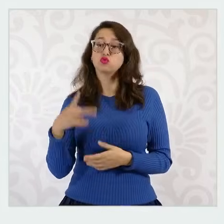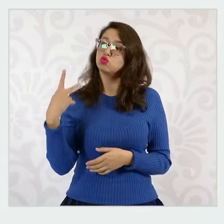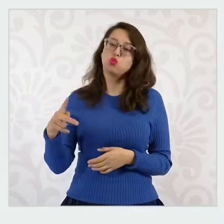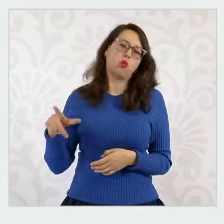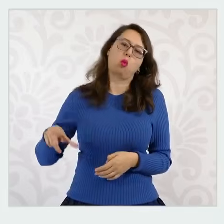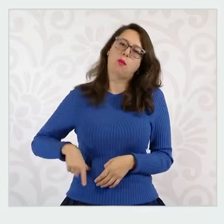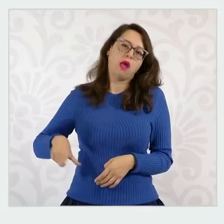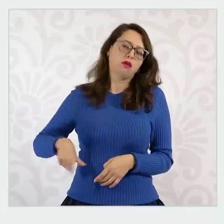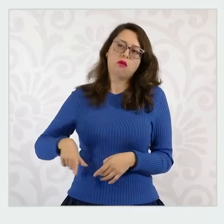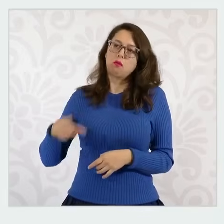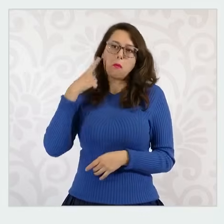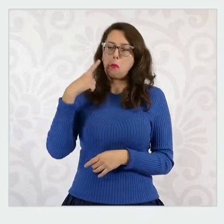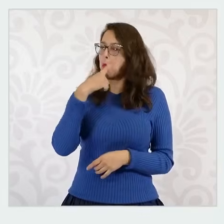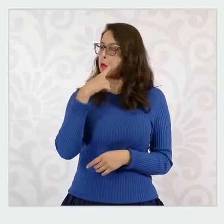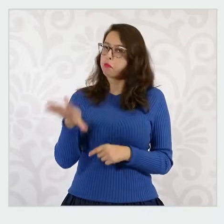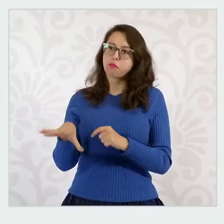gobierna.